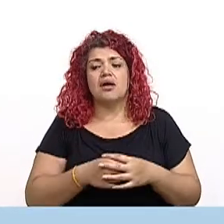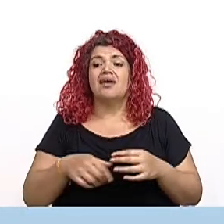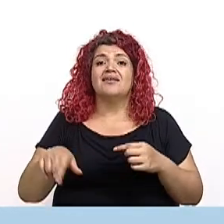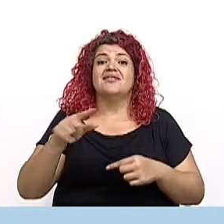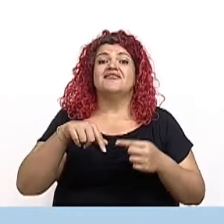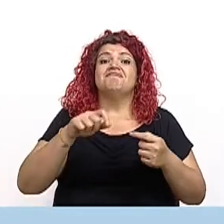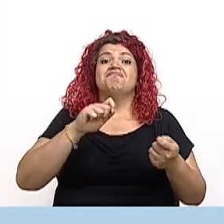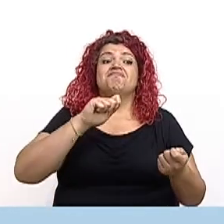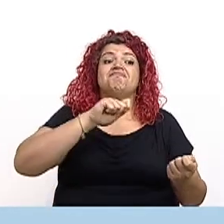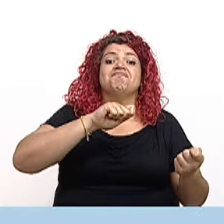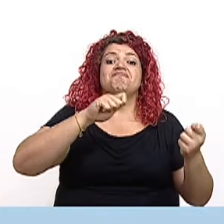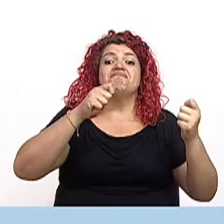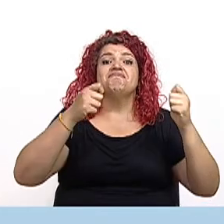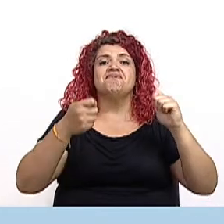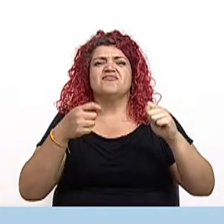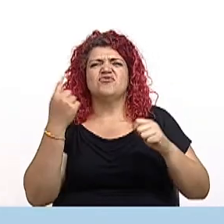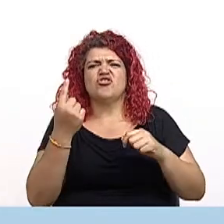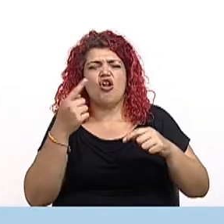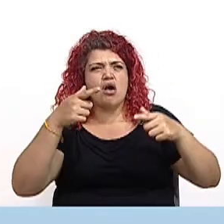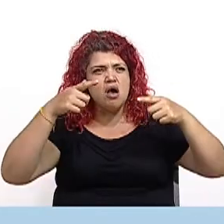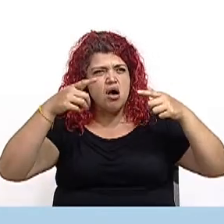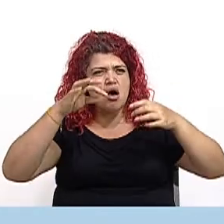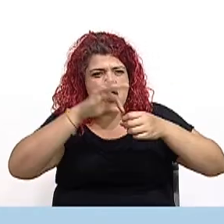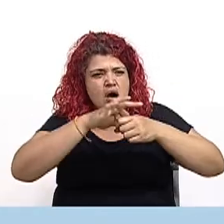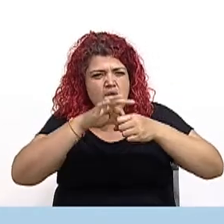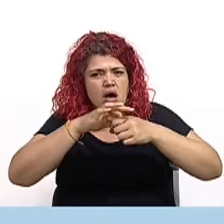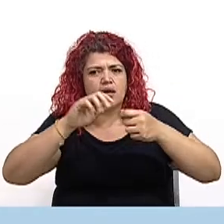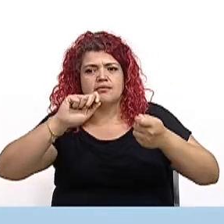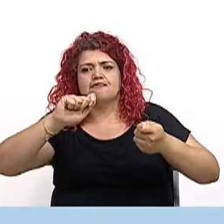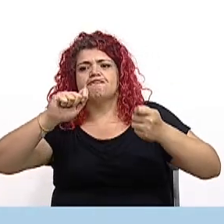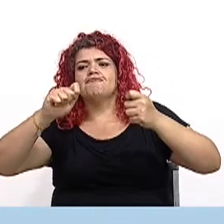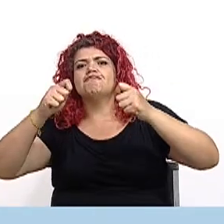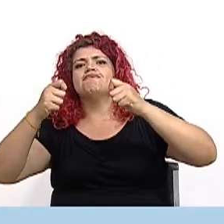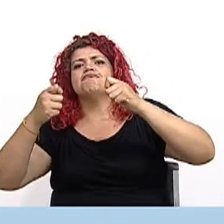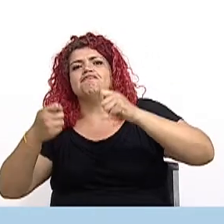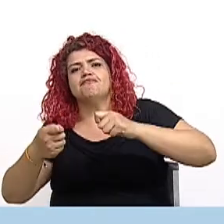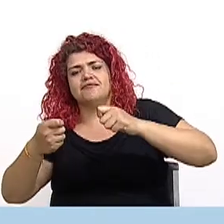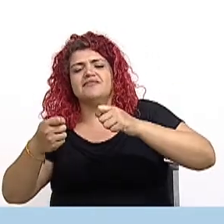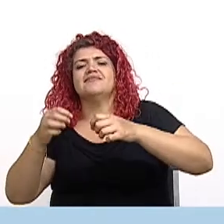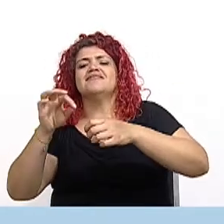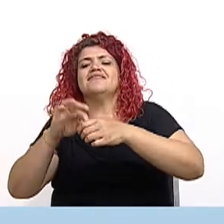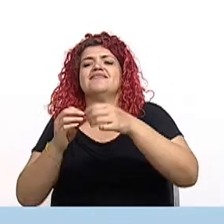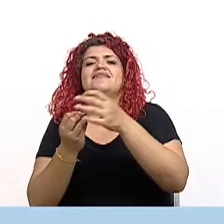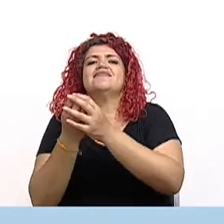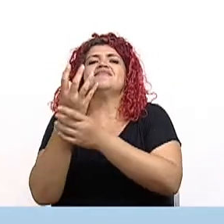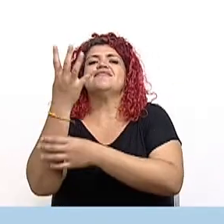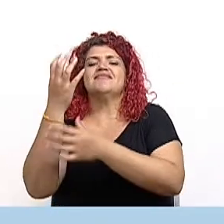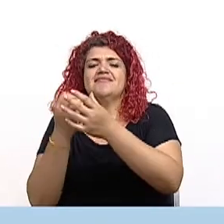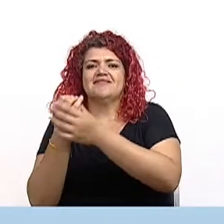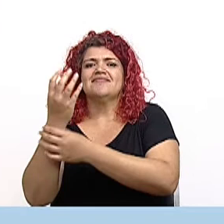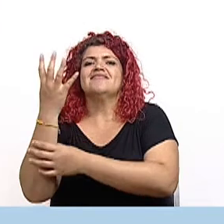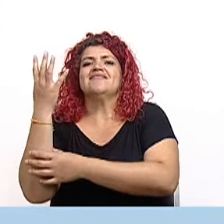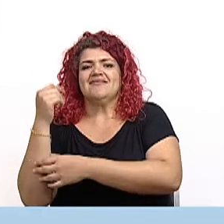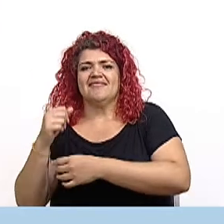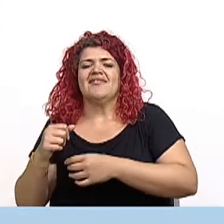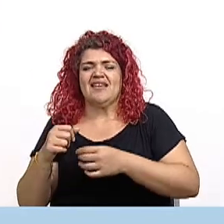región estrictamente agrícola a una agroforestal. Esto también genera más